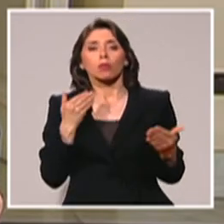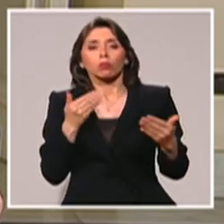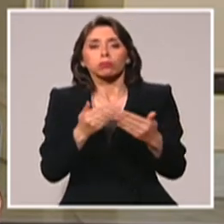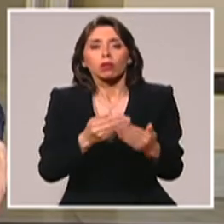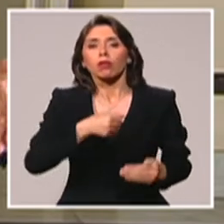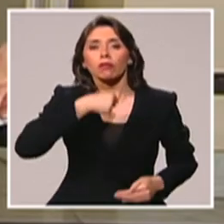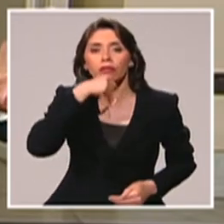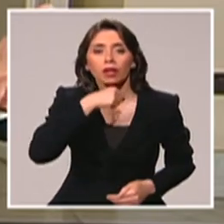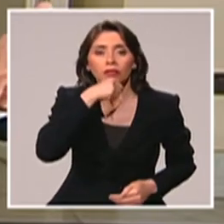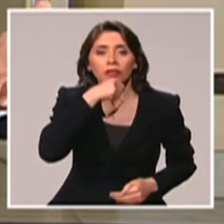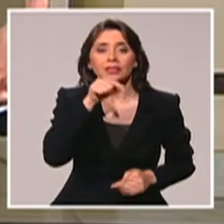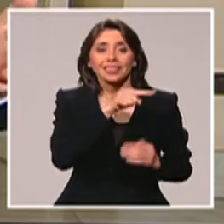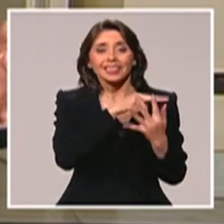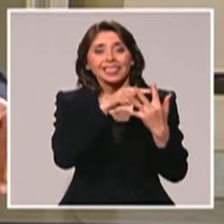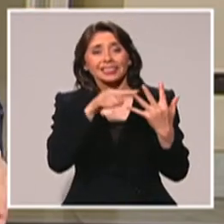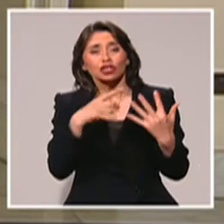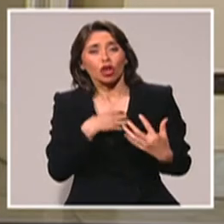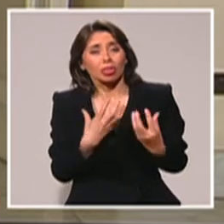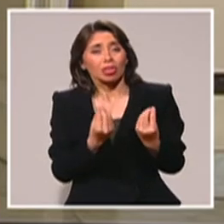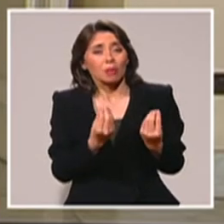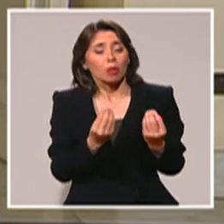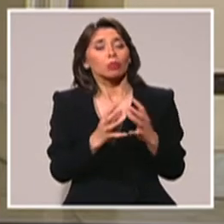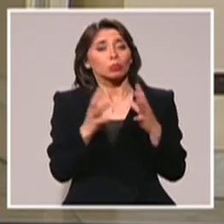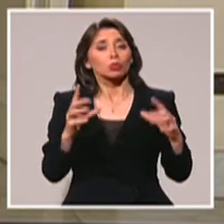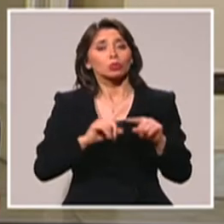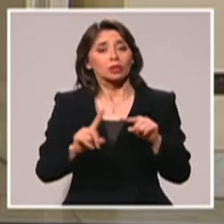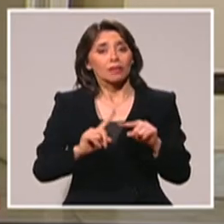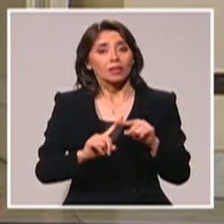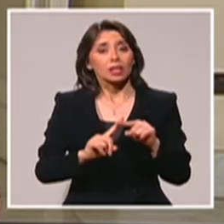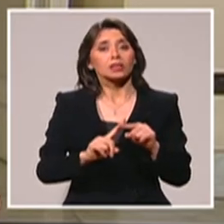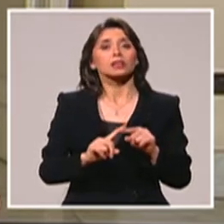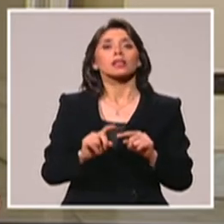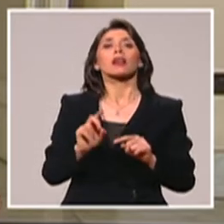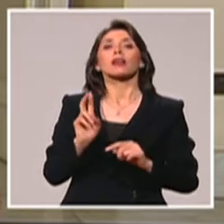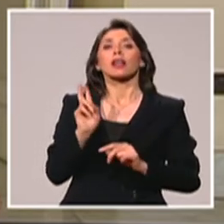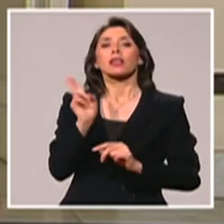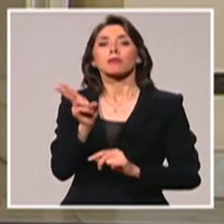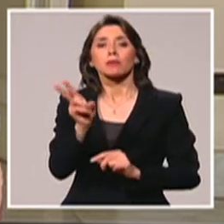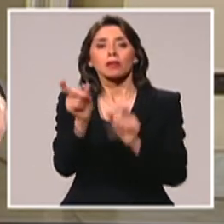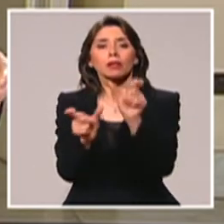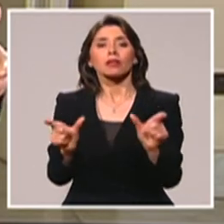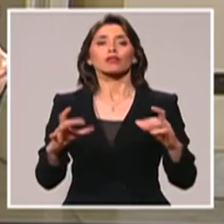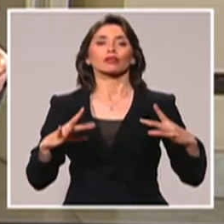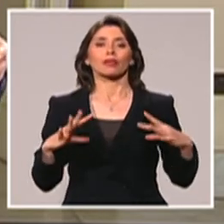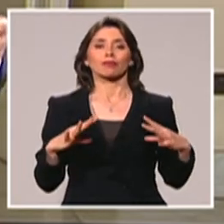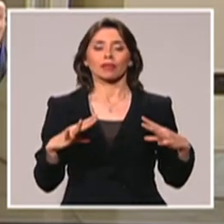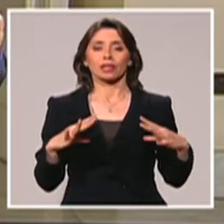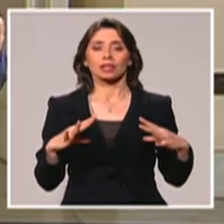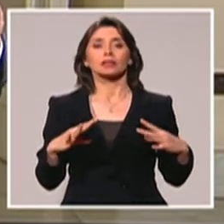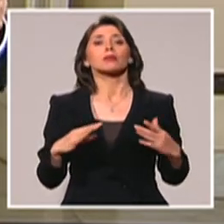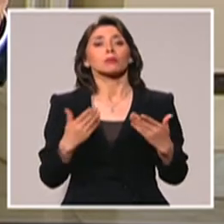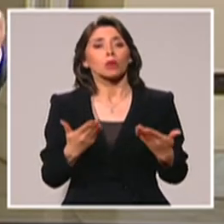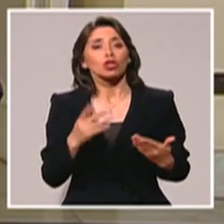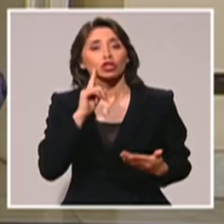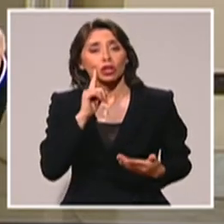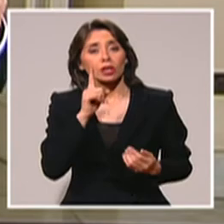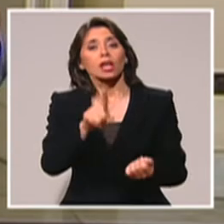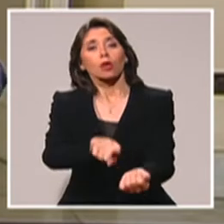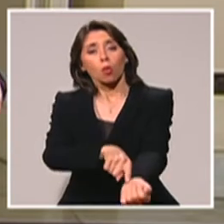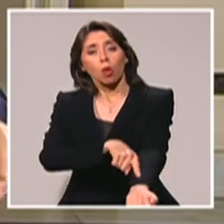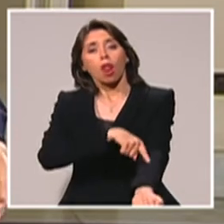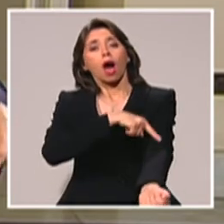y esos temores muchas veces les impiden ser felices en consecuencia tenemos un largo